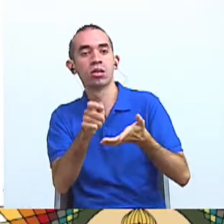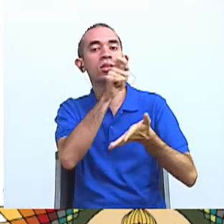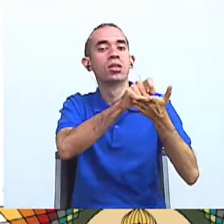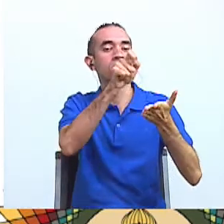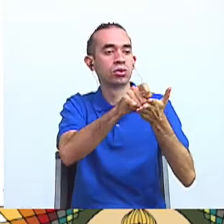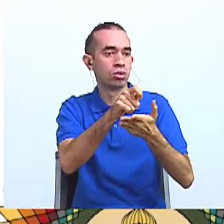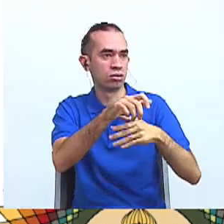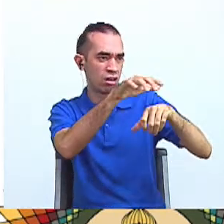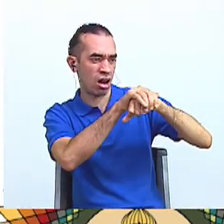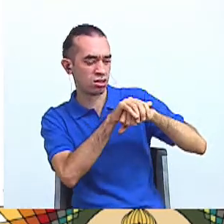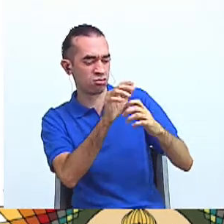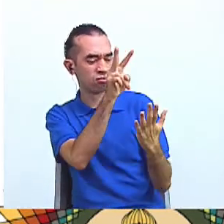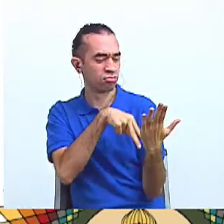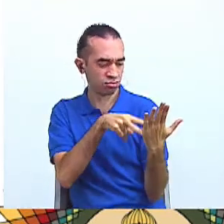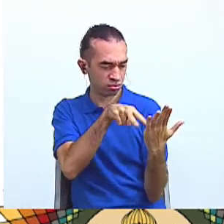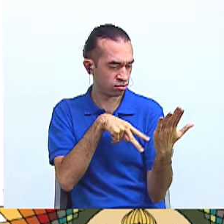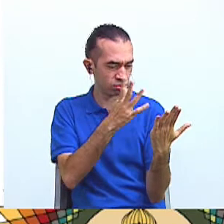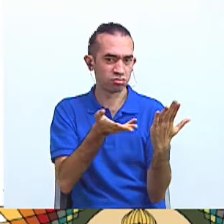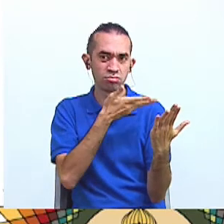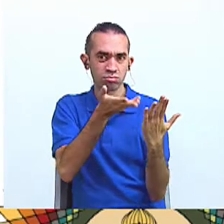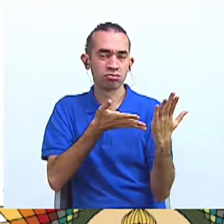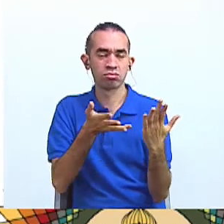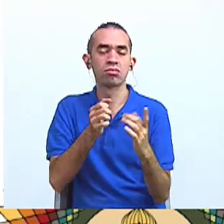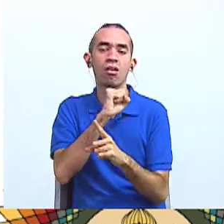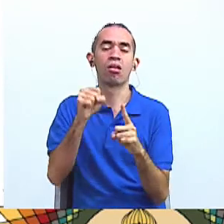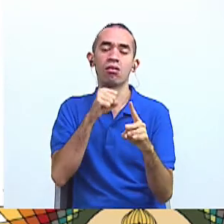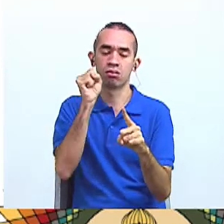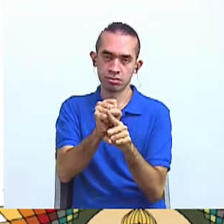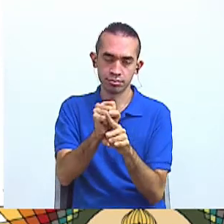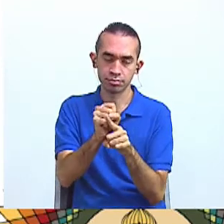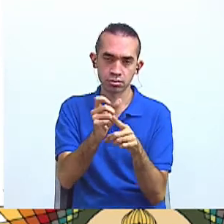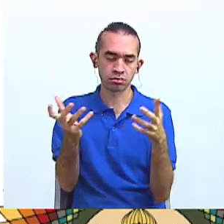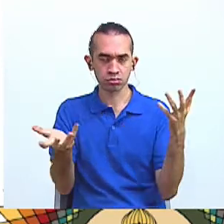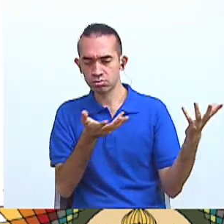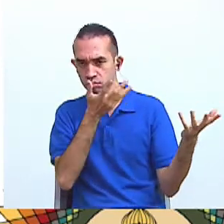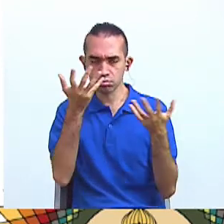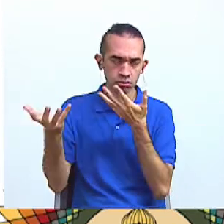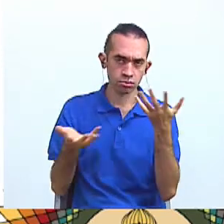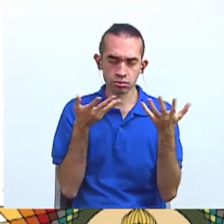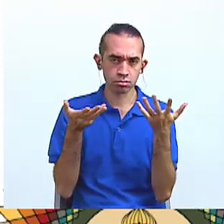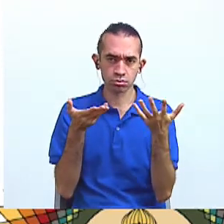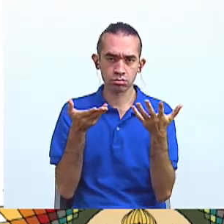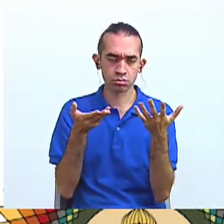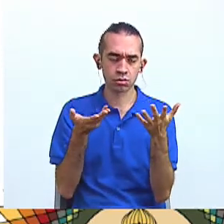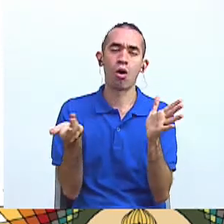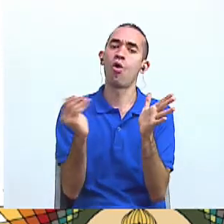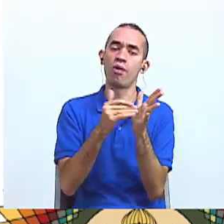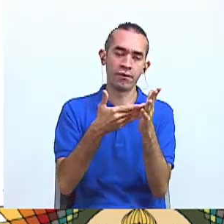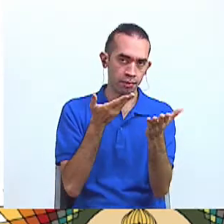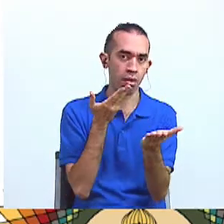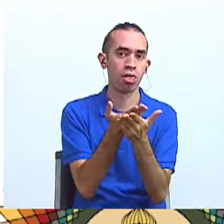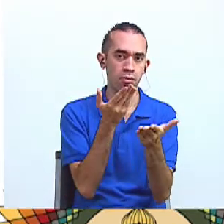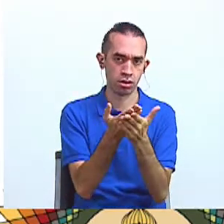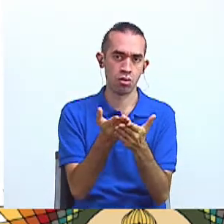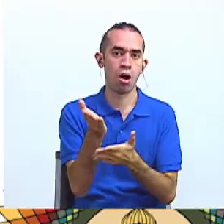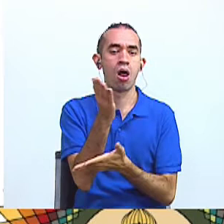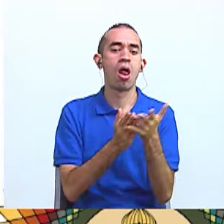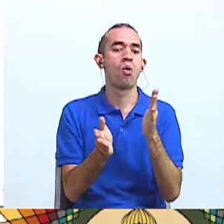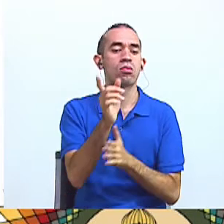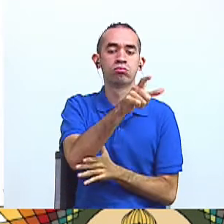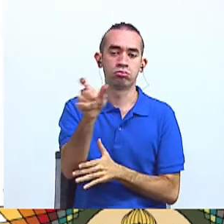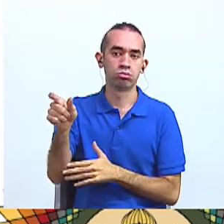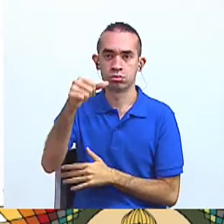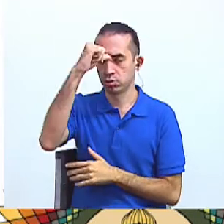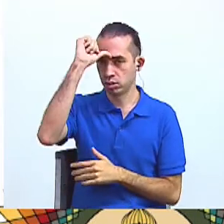en inglés. Este tipo de situaciones llevó a un replanteamiento por parte de algunas personas de la